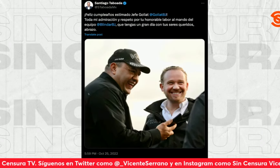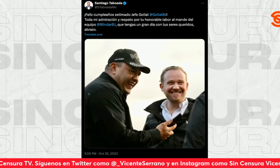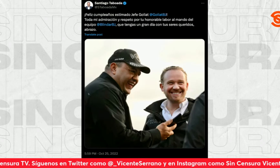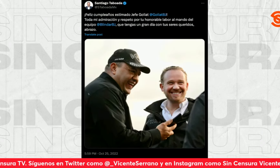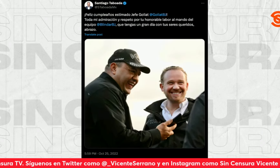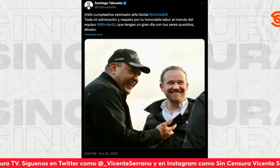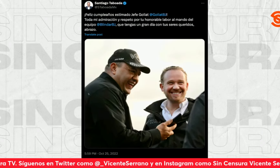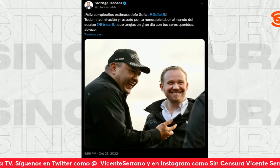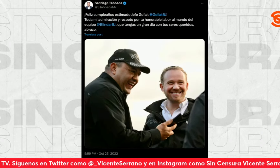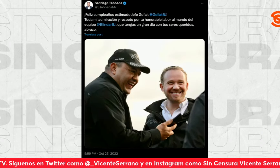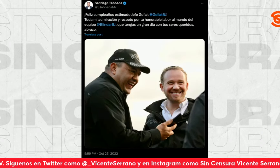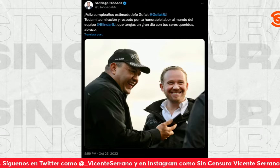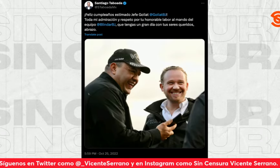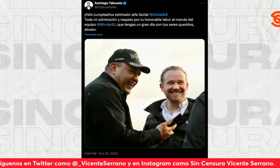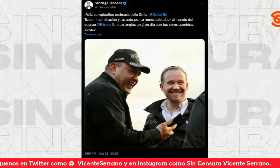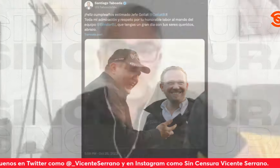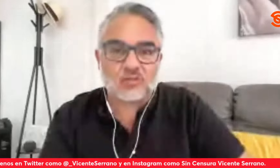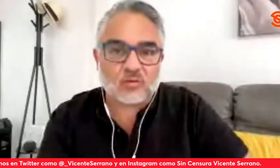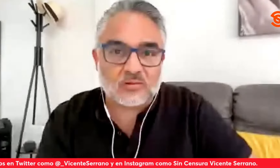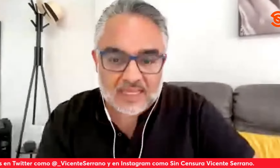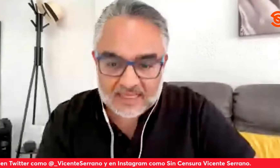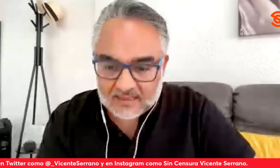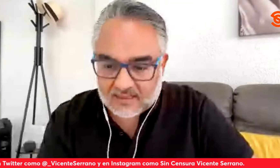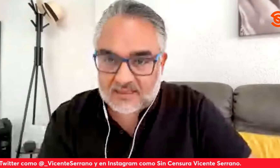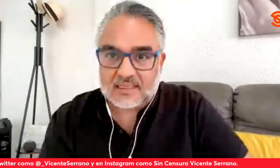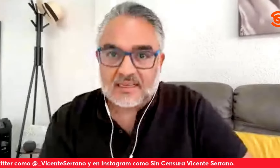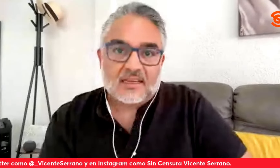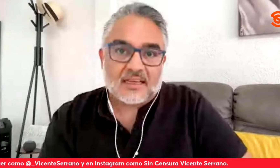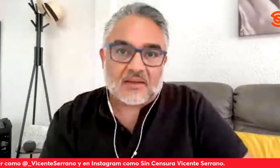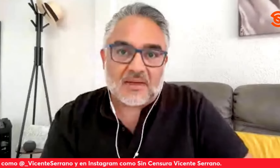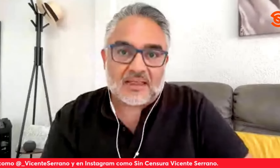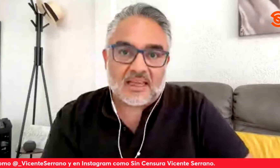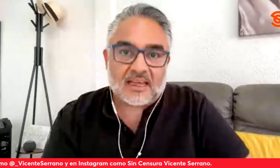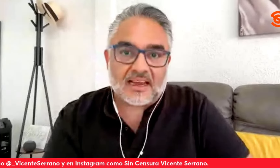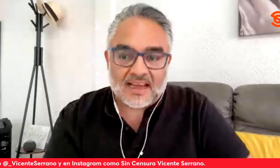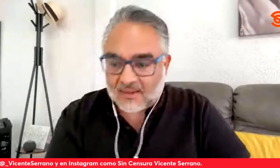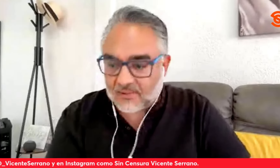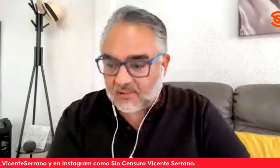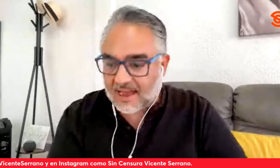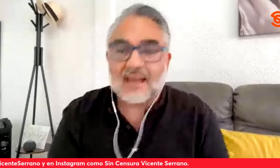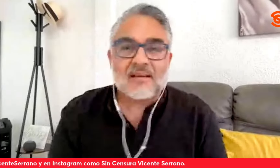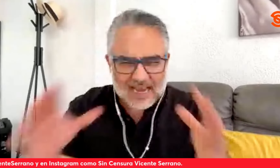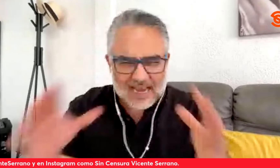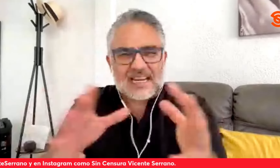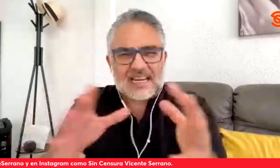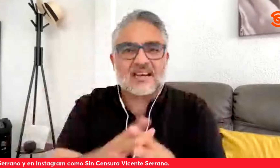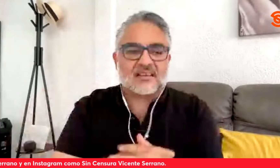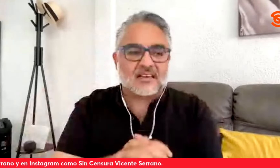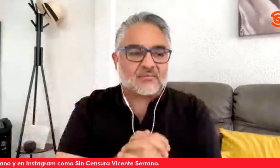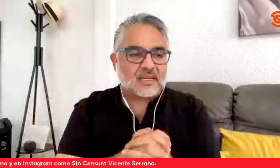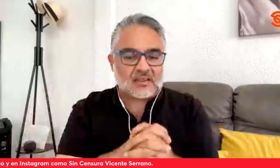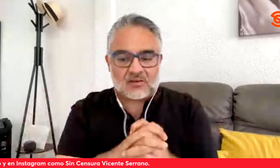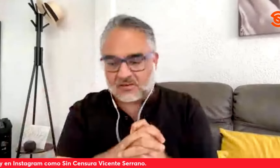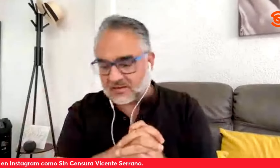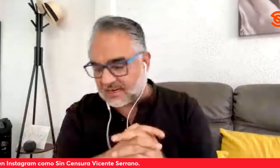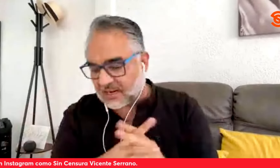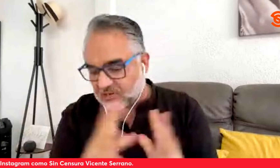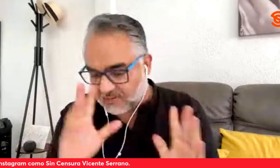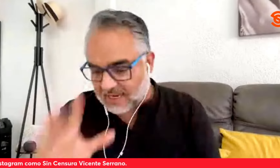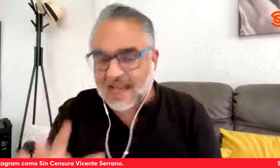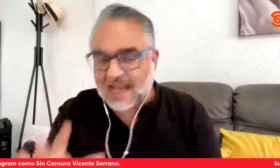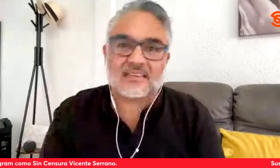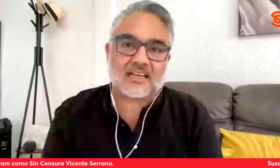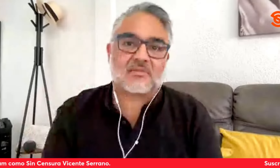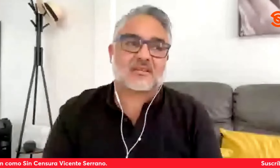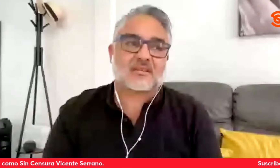es uno de los golpes más contundentes que mete Clara Brugada. Para cerrar, mi querido Ricardo